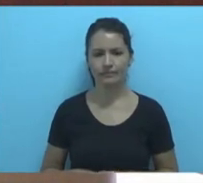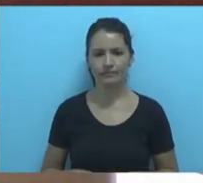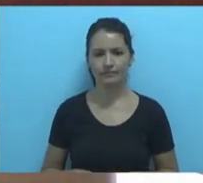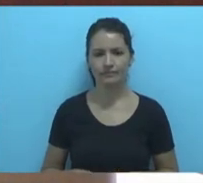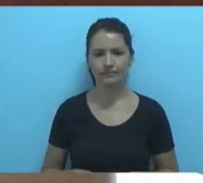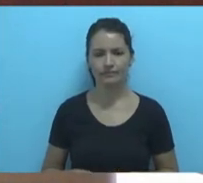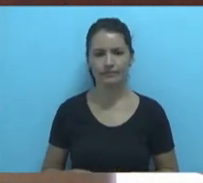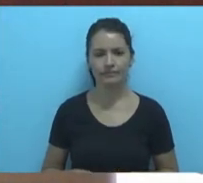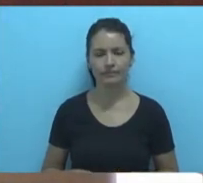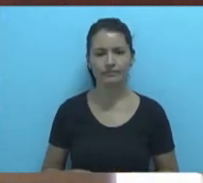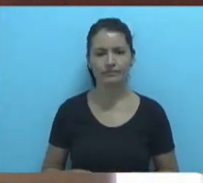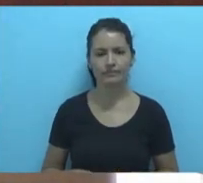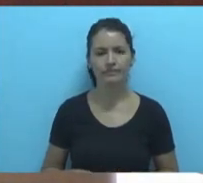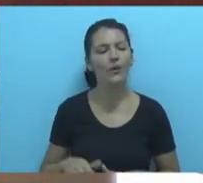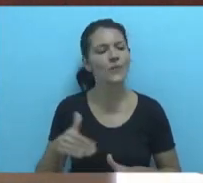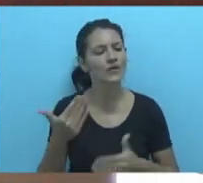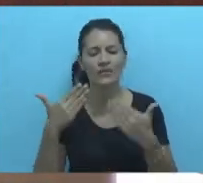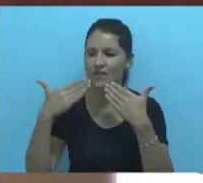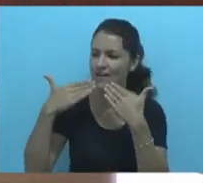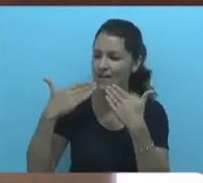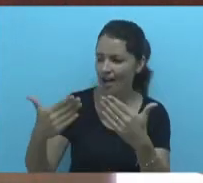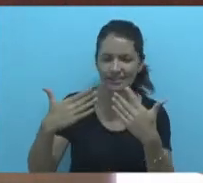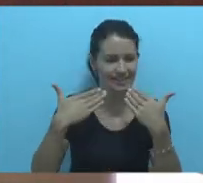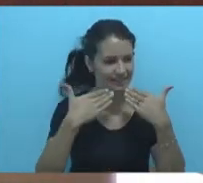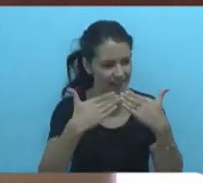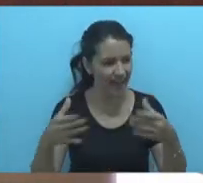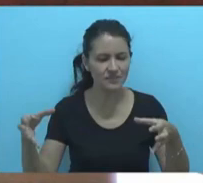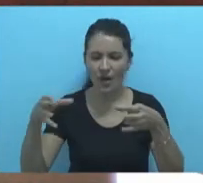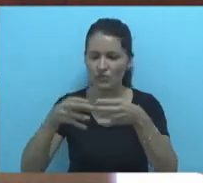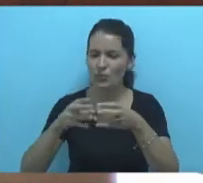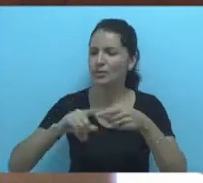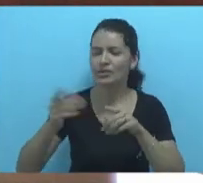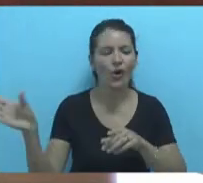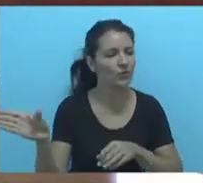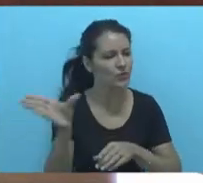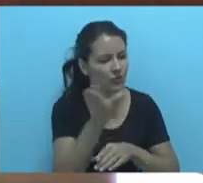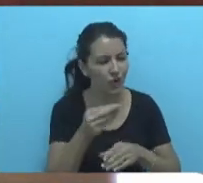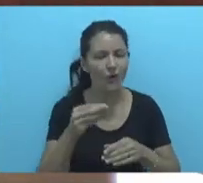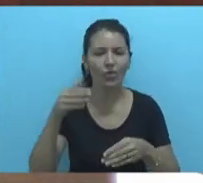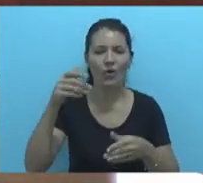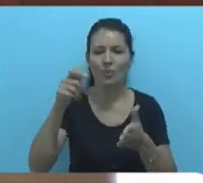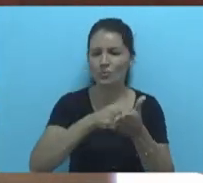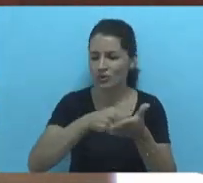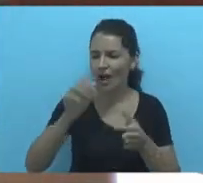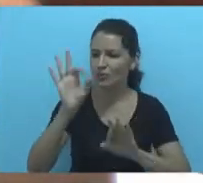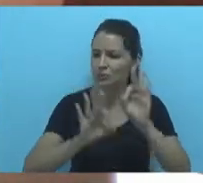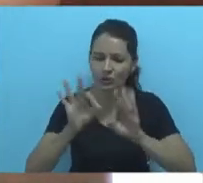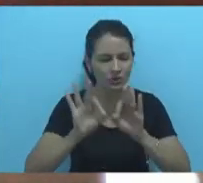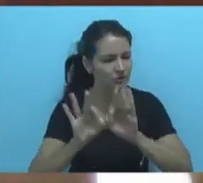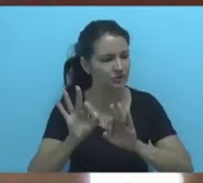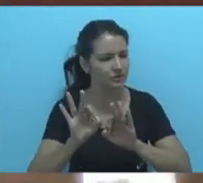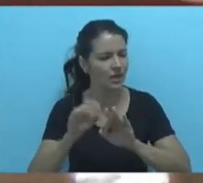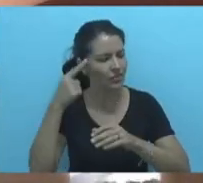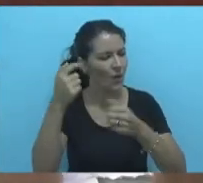y para ir finalizando, quiero dar el agradecimiento a todos los bloques que han acompañado este proyecto que, como decía,